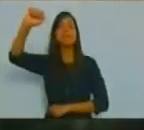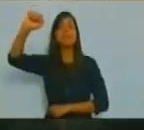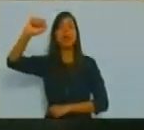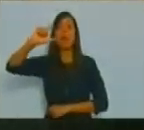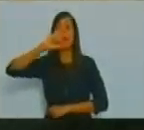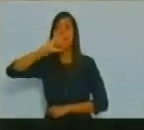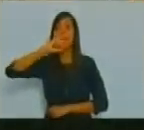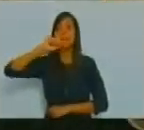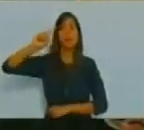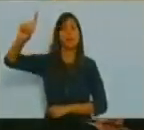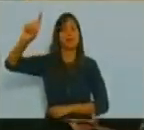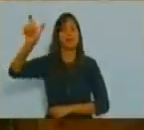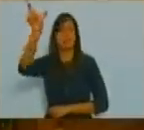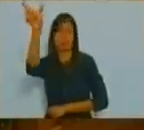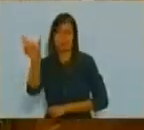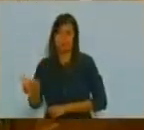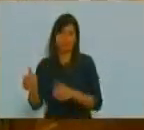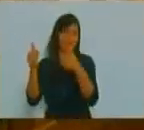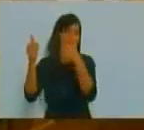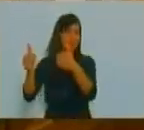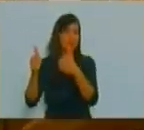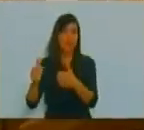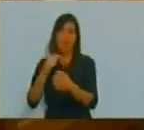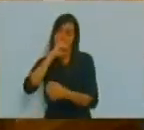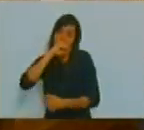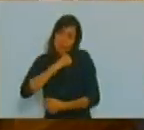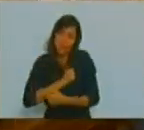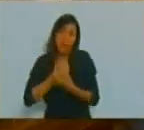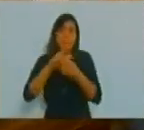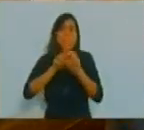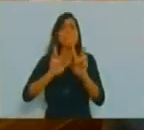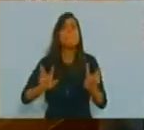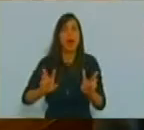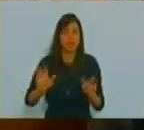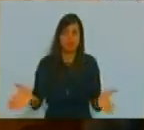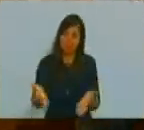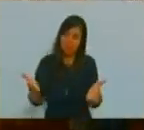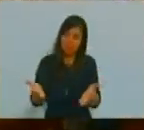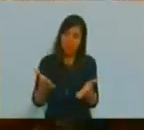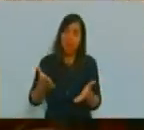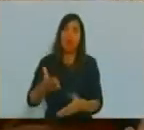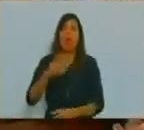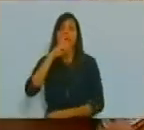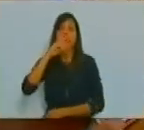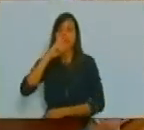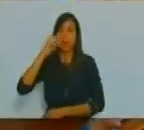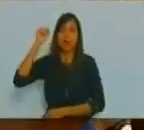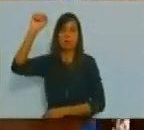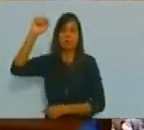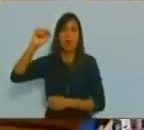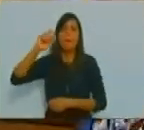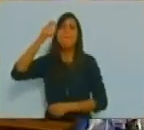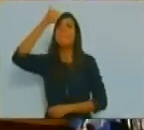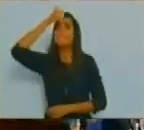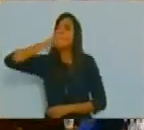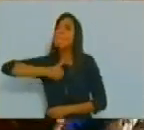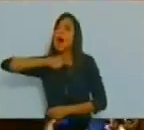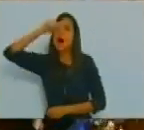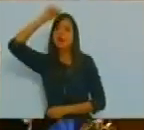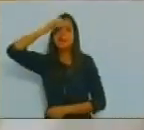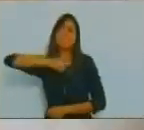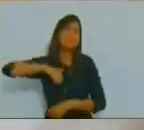el ser más garante de la paz que ha existido yo creo en venezuela paciencia de hierro paciencia revolucionaria